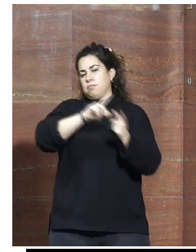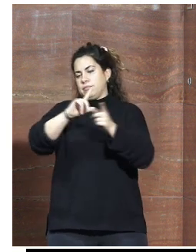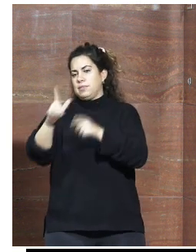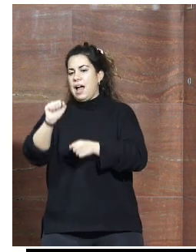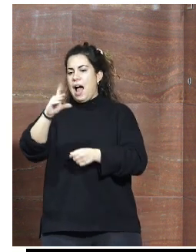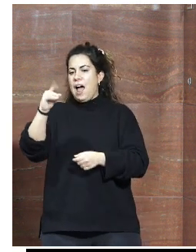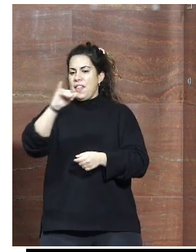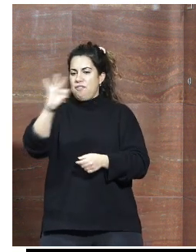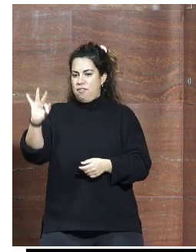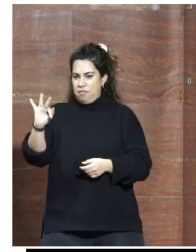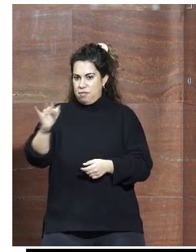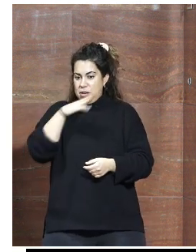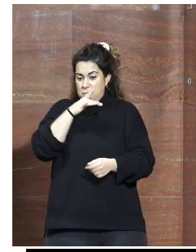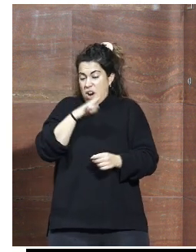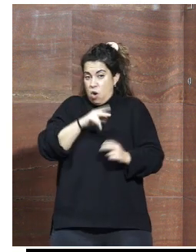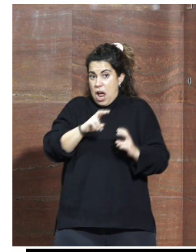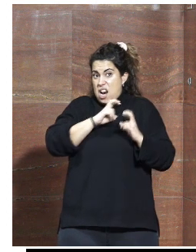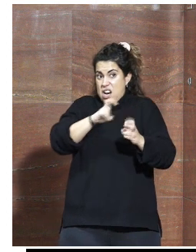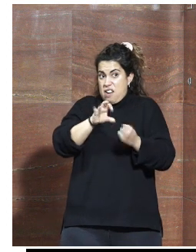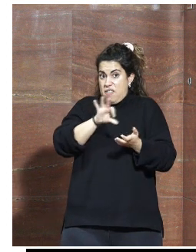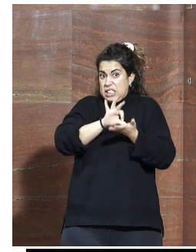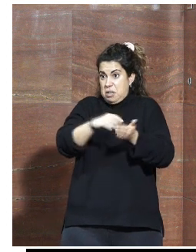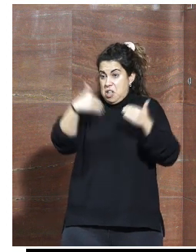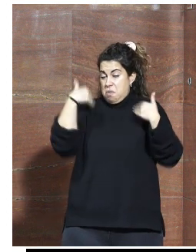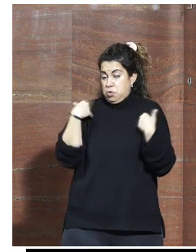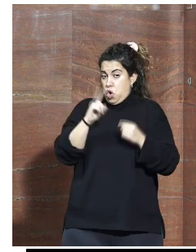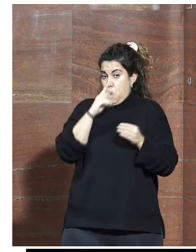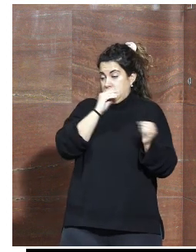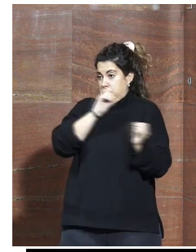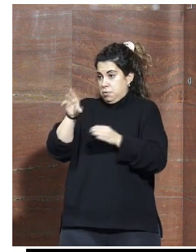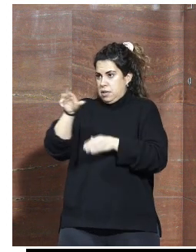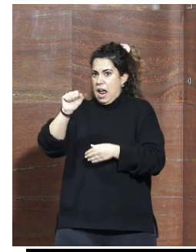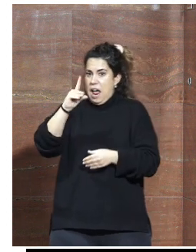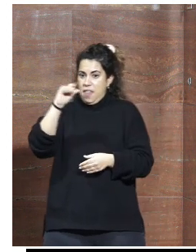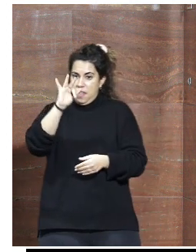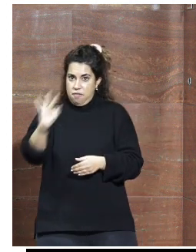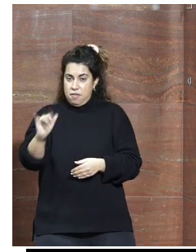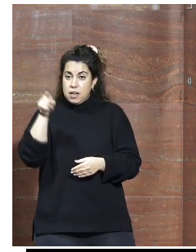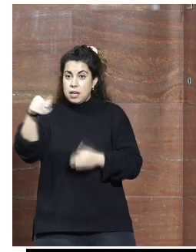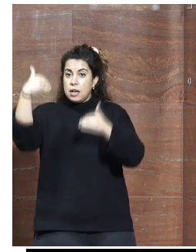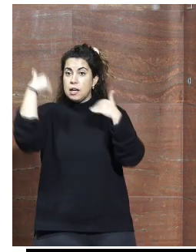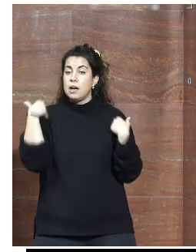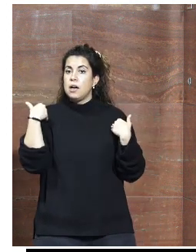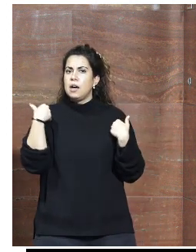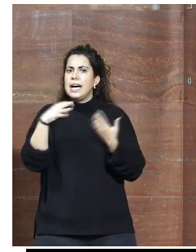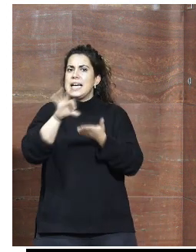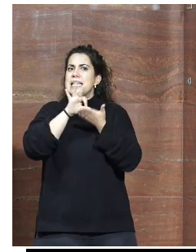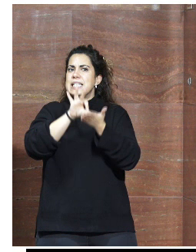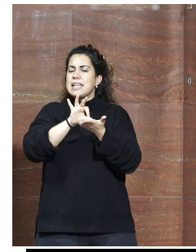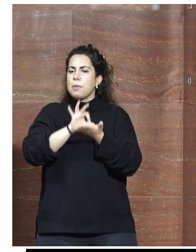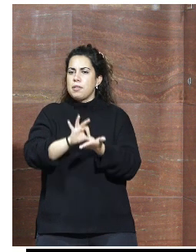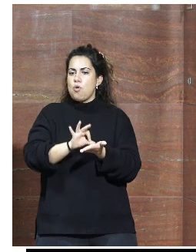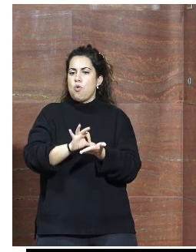este servicio ya no lo lleva Renfe, al haberse separado de una manera tan drástica. hay un servicio que heredado de Atendo